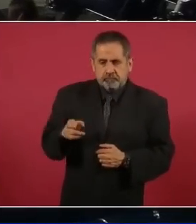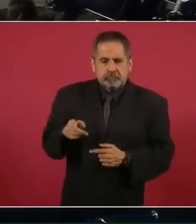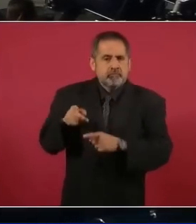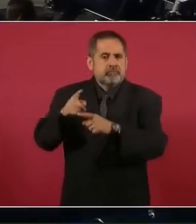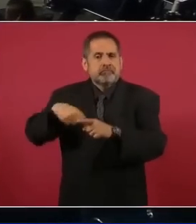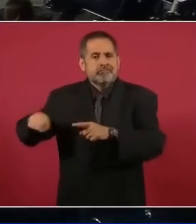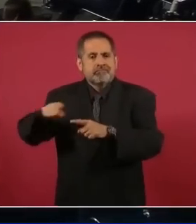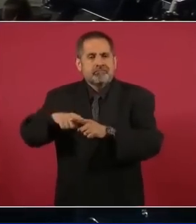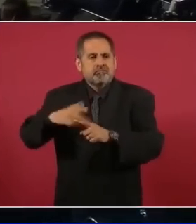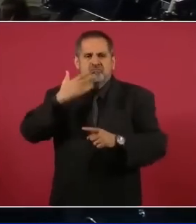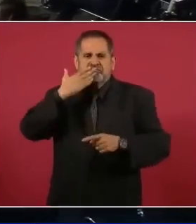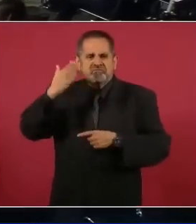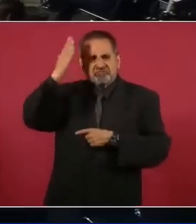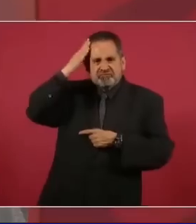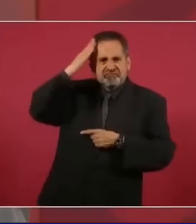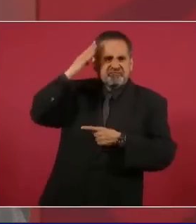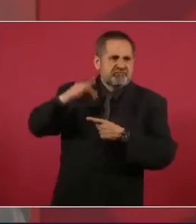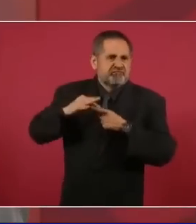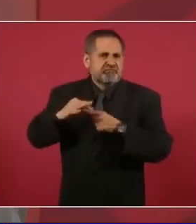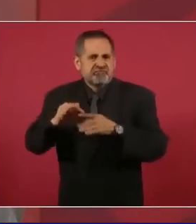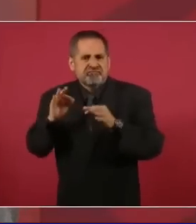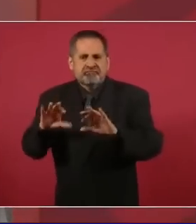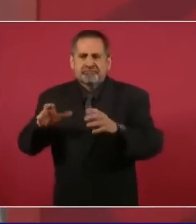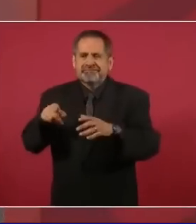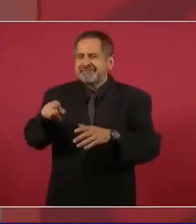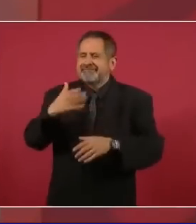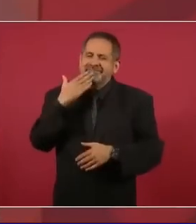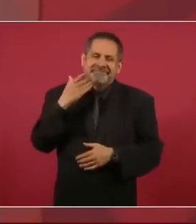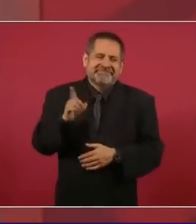dirigentes de parte de los trabajadores.